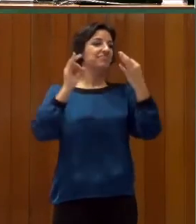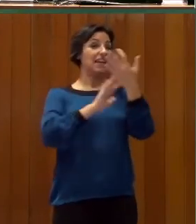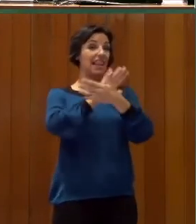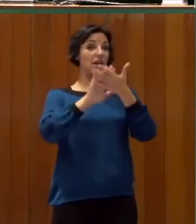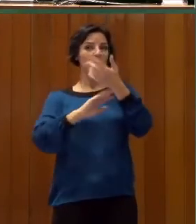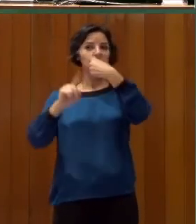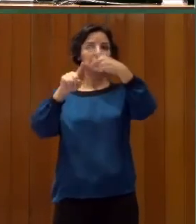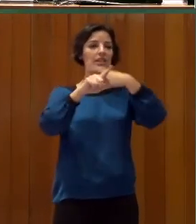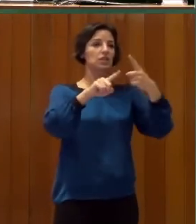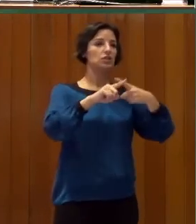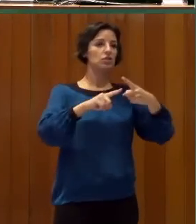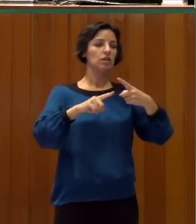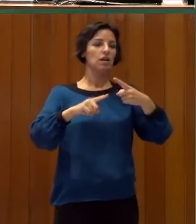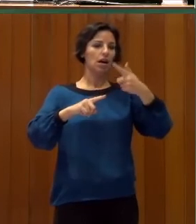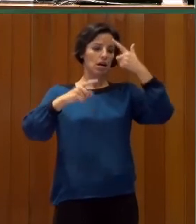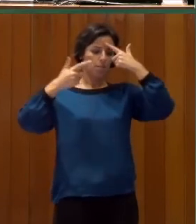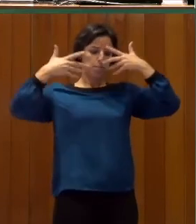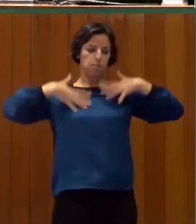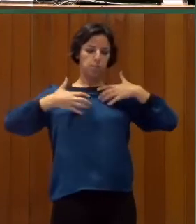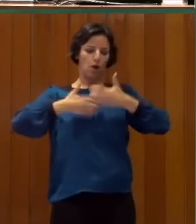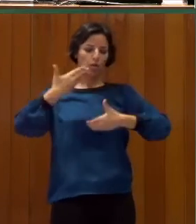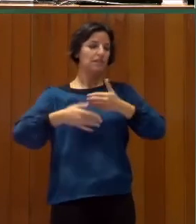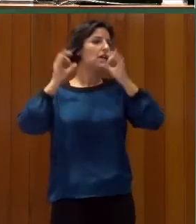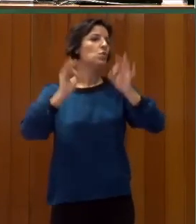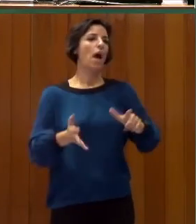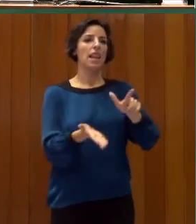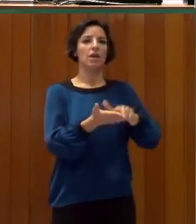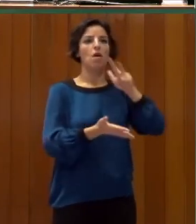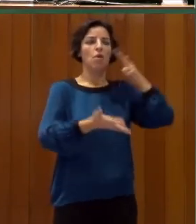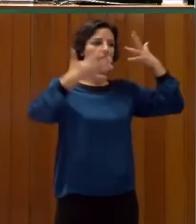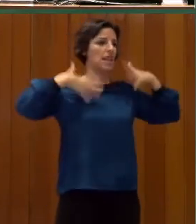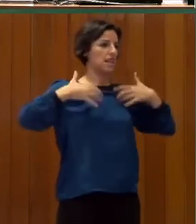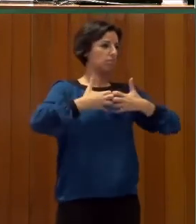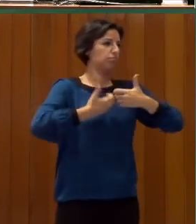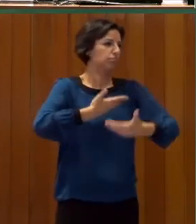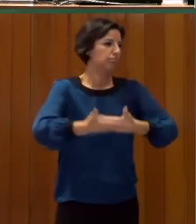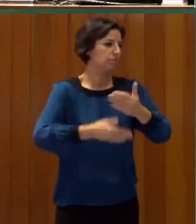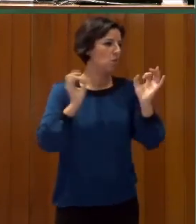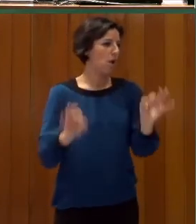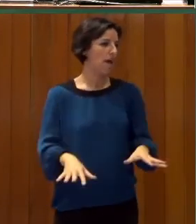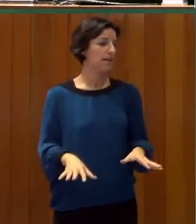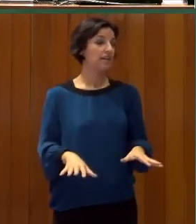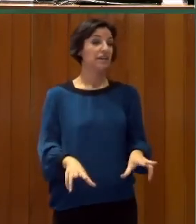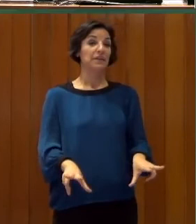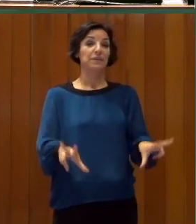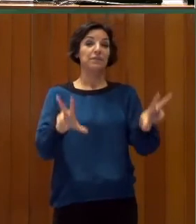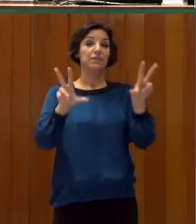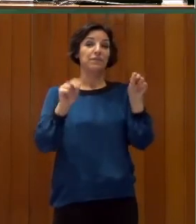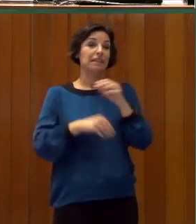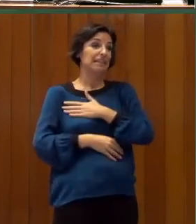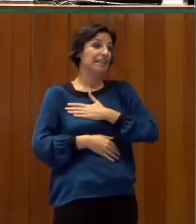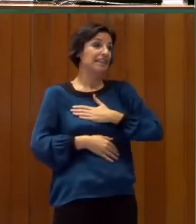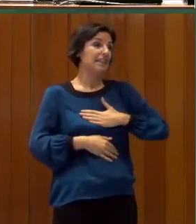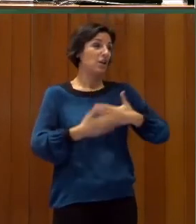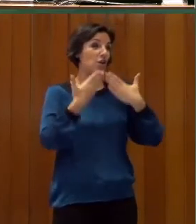se procesan de forma equivalente a las lenguas orales. Para terminar, me gustaría agradecer a los